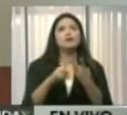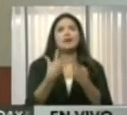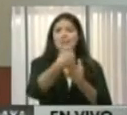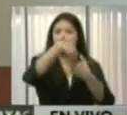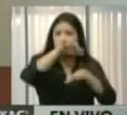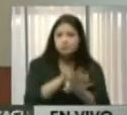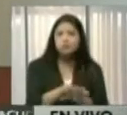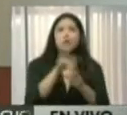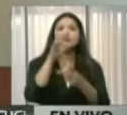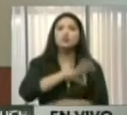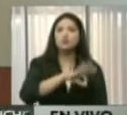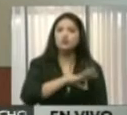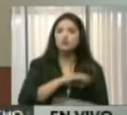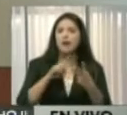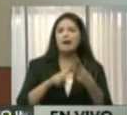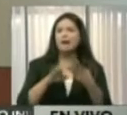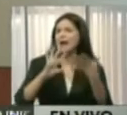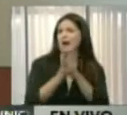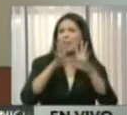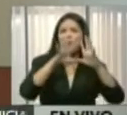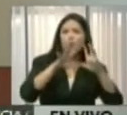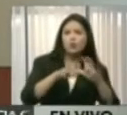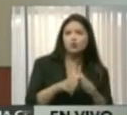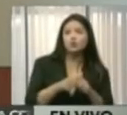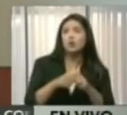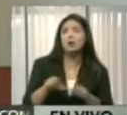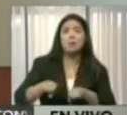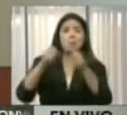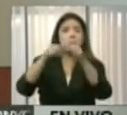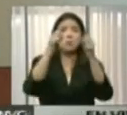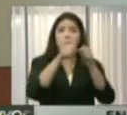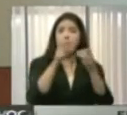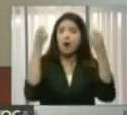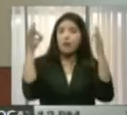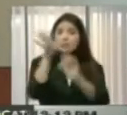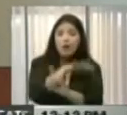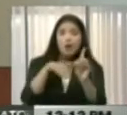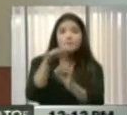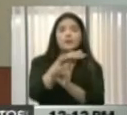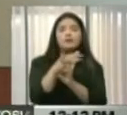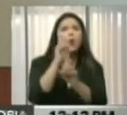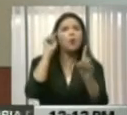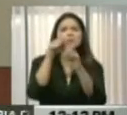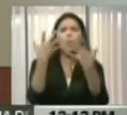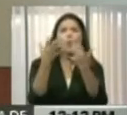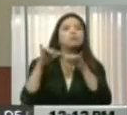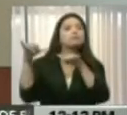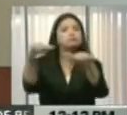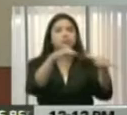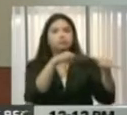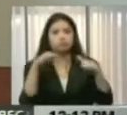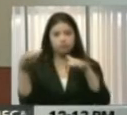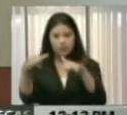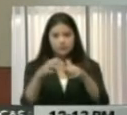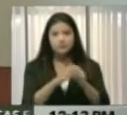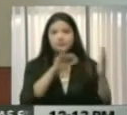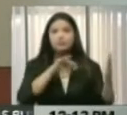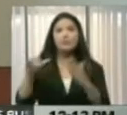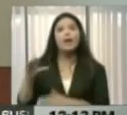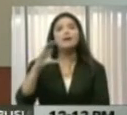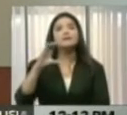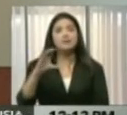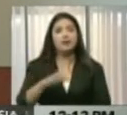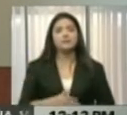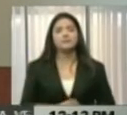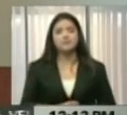social, la corrupción y la degradación ambiental en búsqueda de la equidad. C. Planes